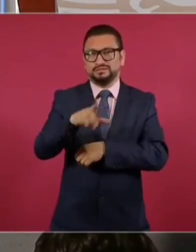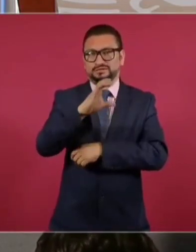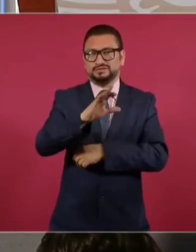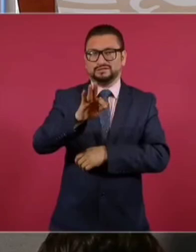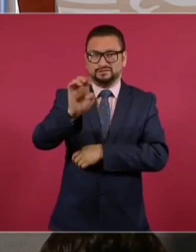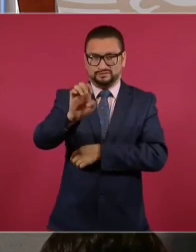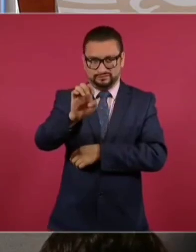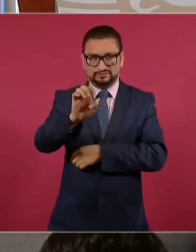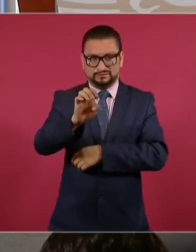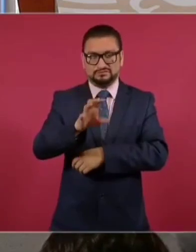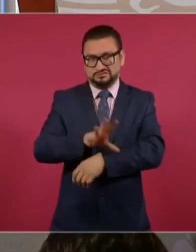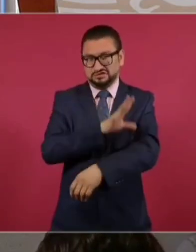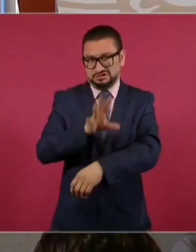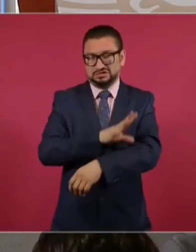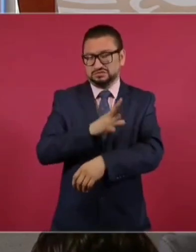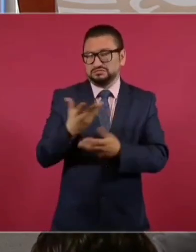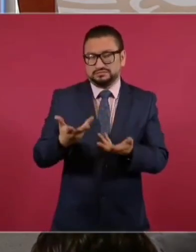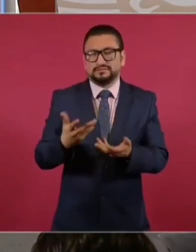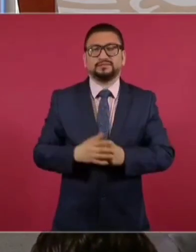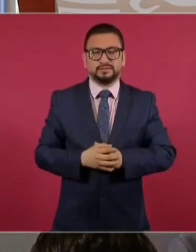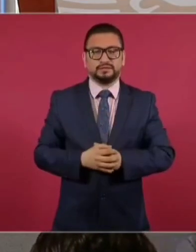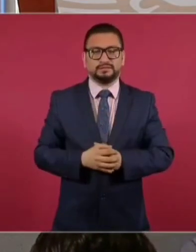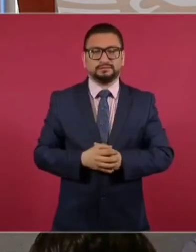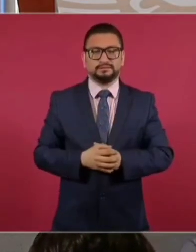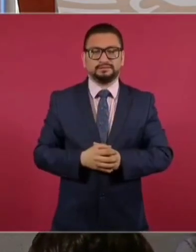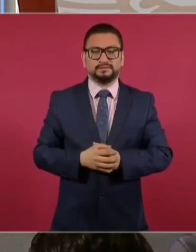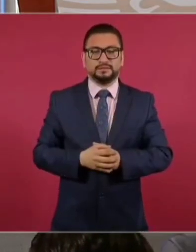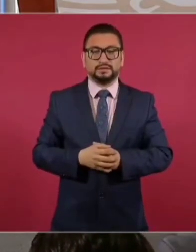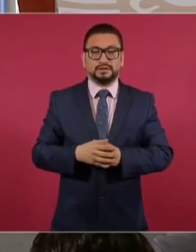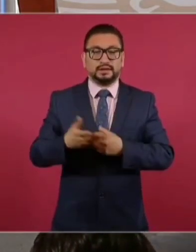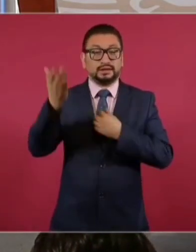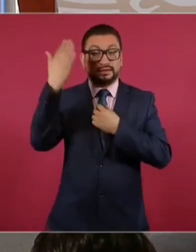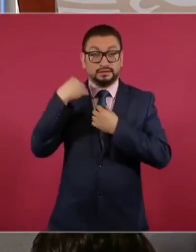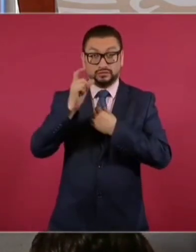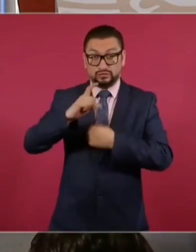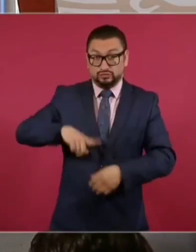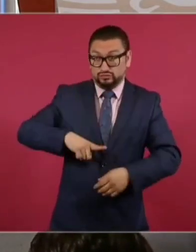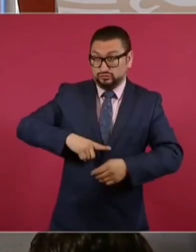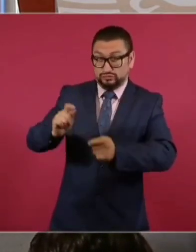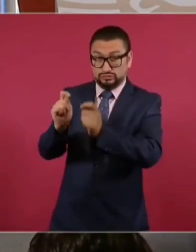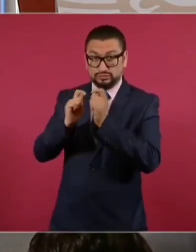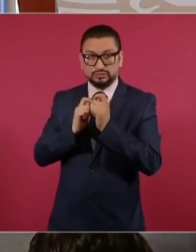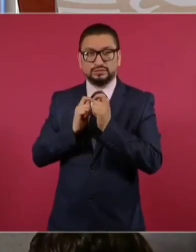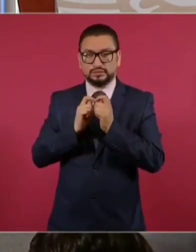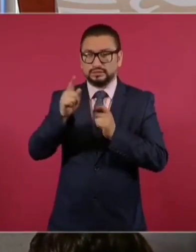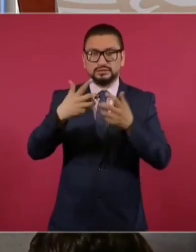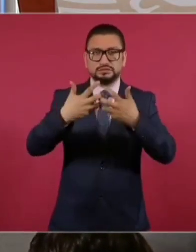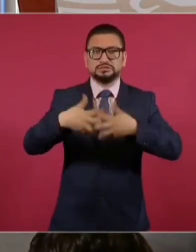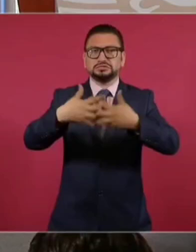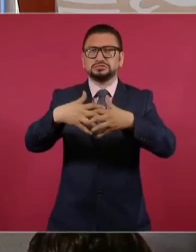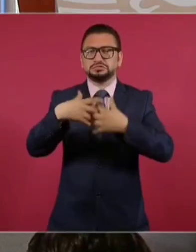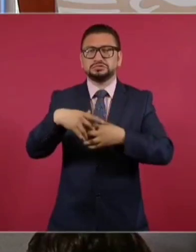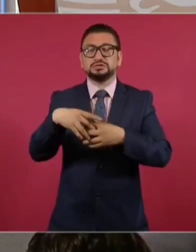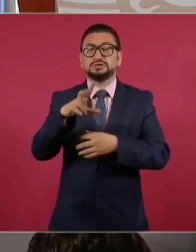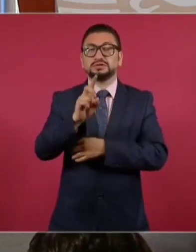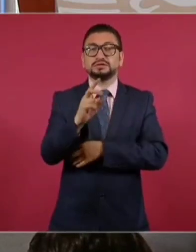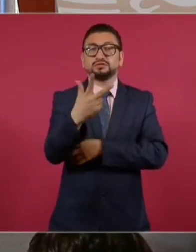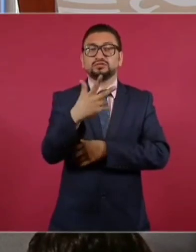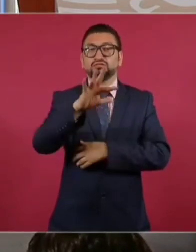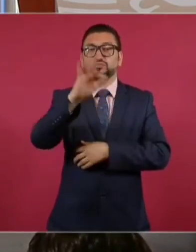Electricidad, que cuando llegamos estaba generando solo el